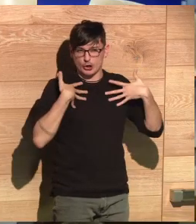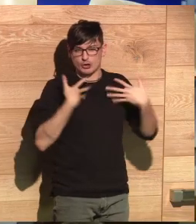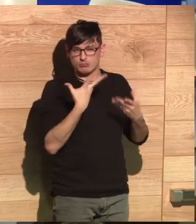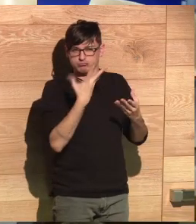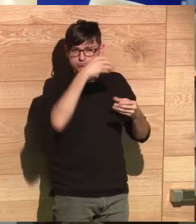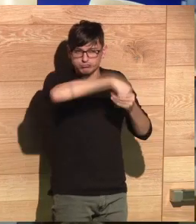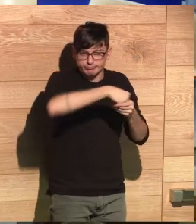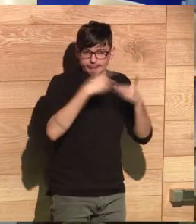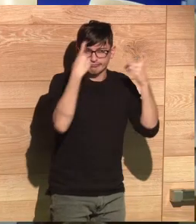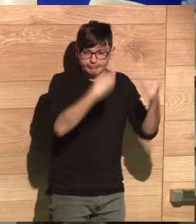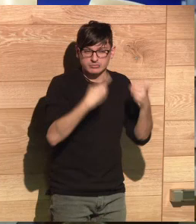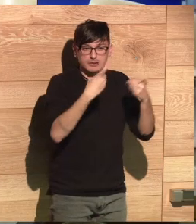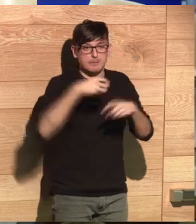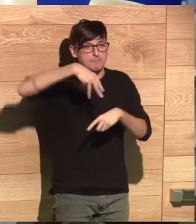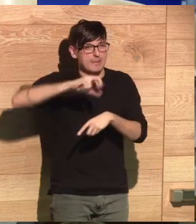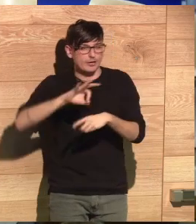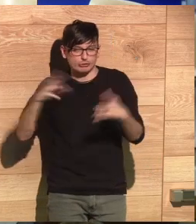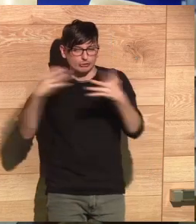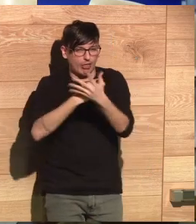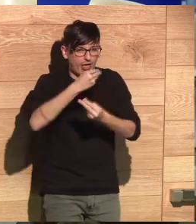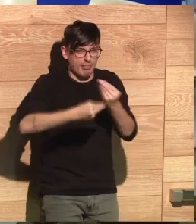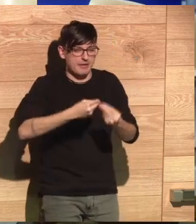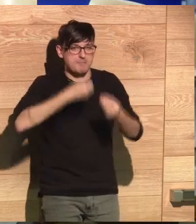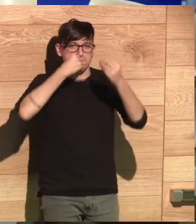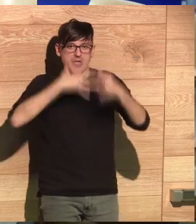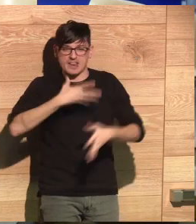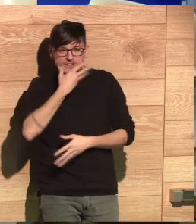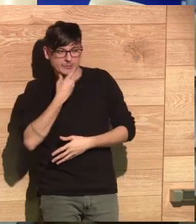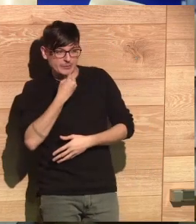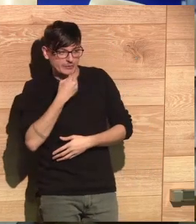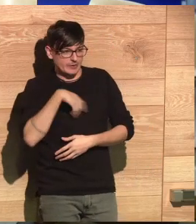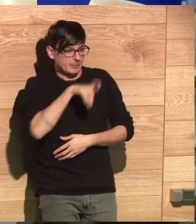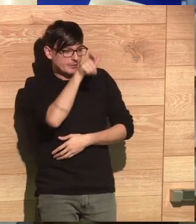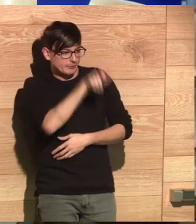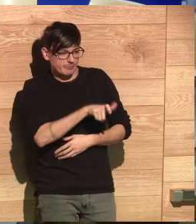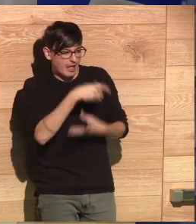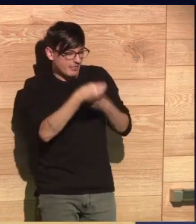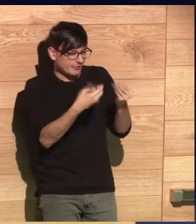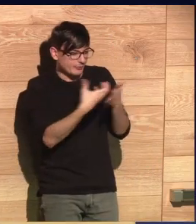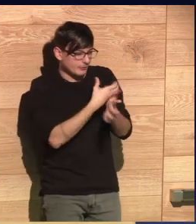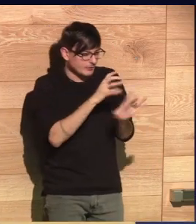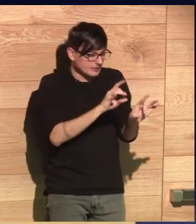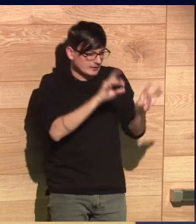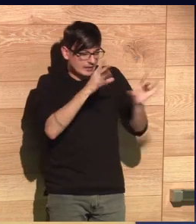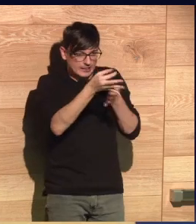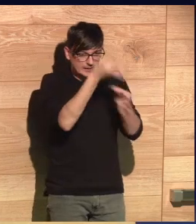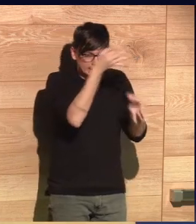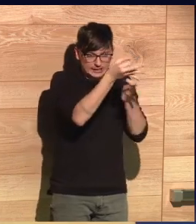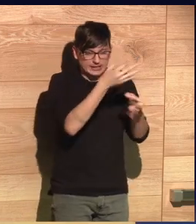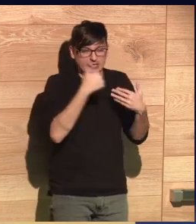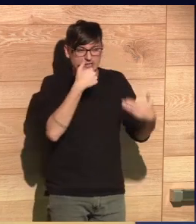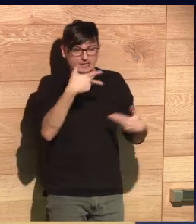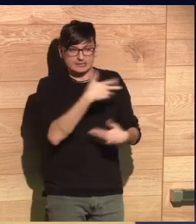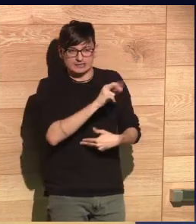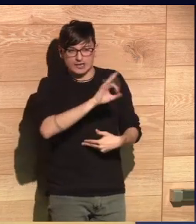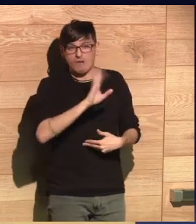si yo os decía antes que Mario todo lo que hace lo hace bien y bonito, no he visto a persona que haga las cosas con más mimo, con más detalle. Gracias, Charo,